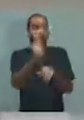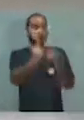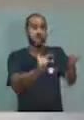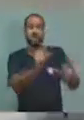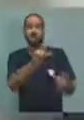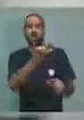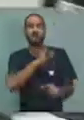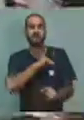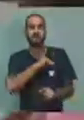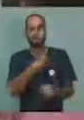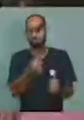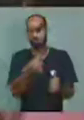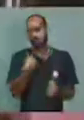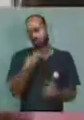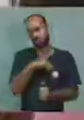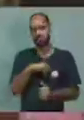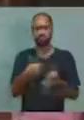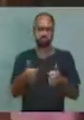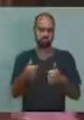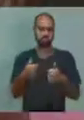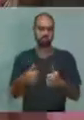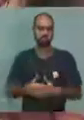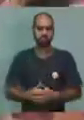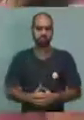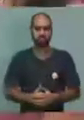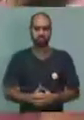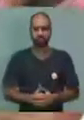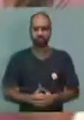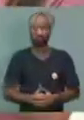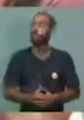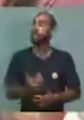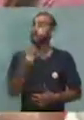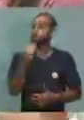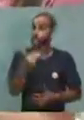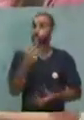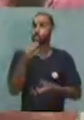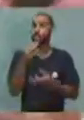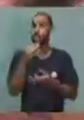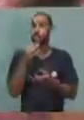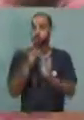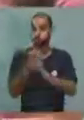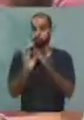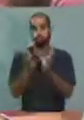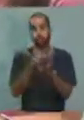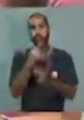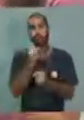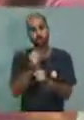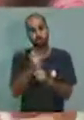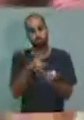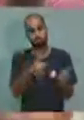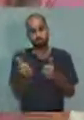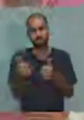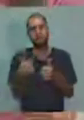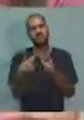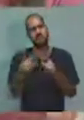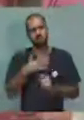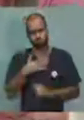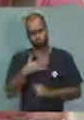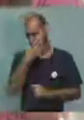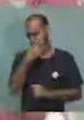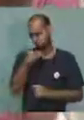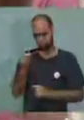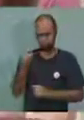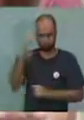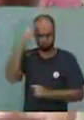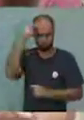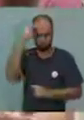trabajo. Me parece muy bien que estés trabajando aquí y la labor que estás realizando. Pero como joven cubano, siendo un muchacho tan joven que ya eres investigador